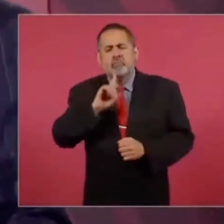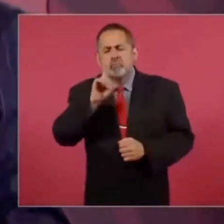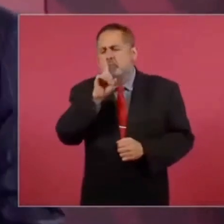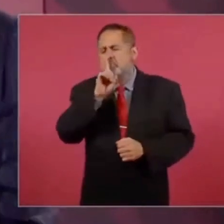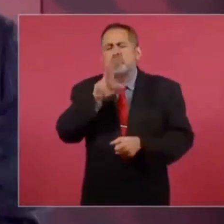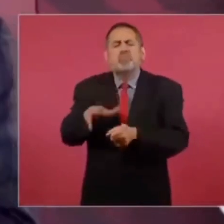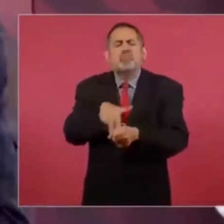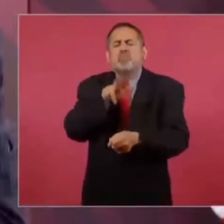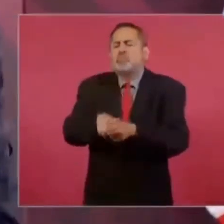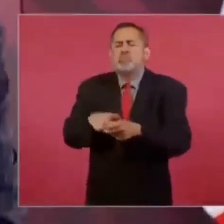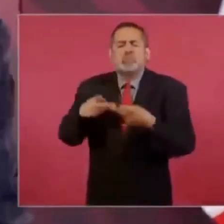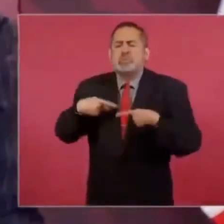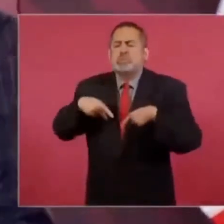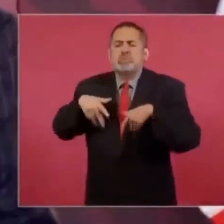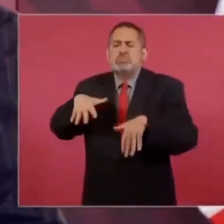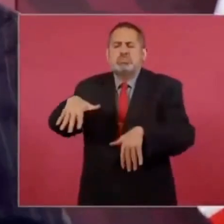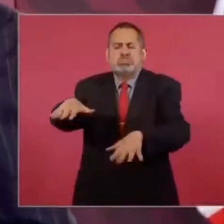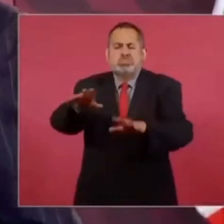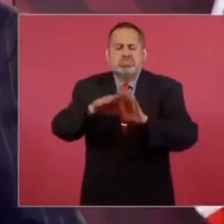pueblo